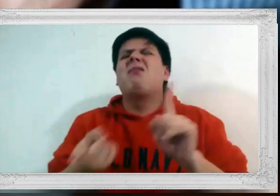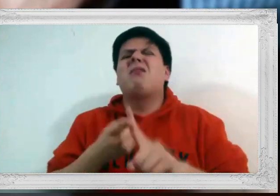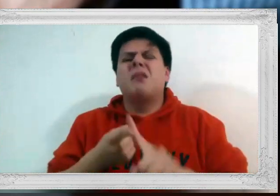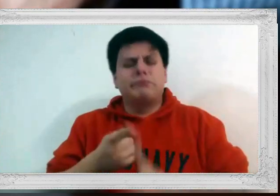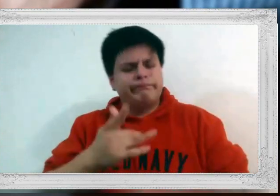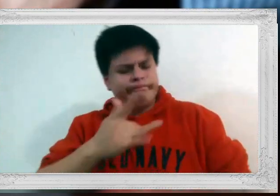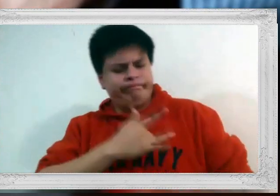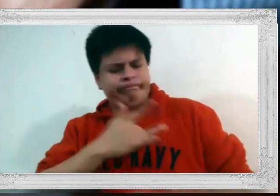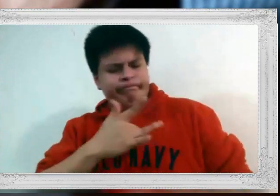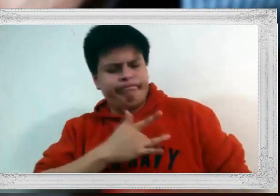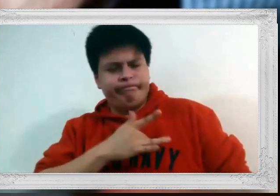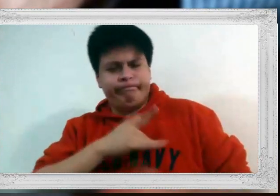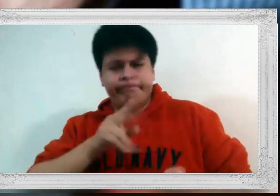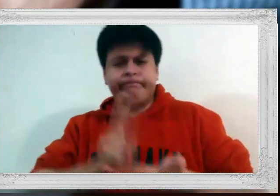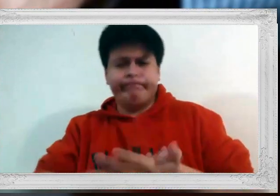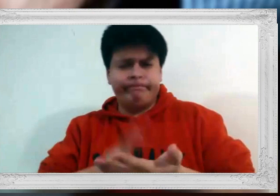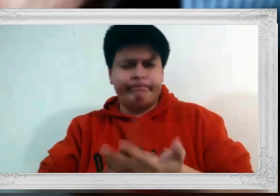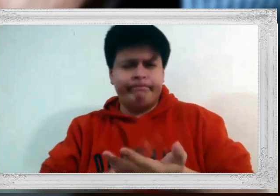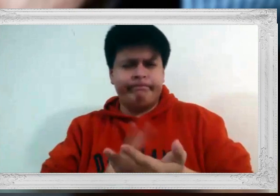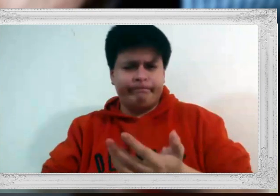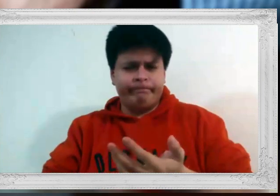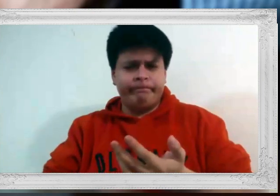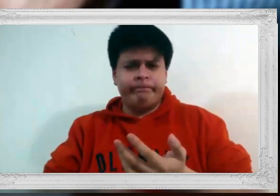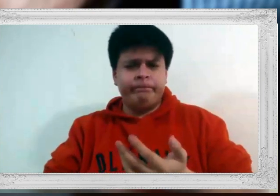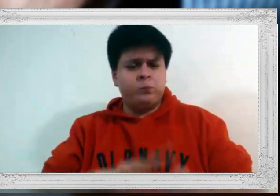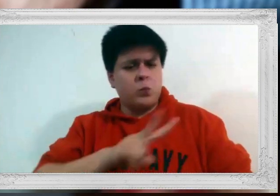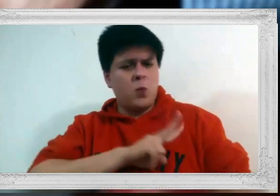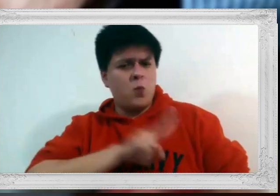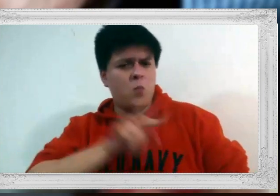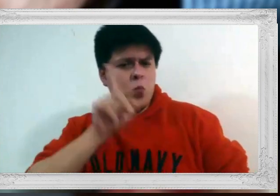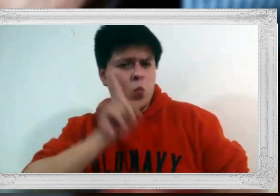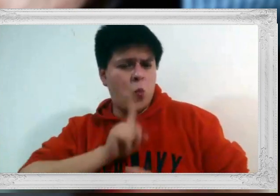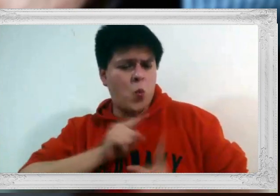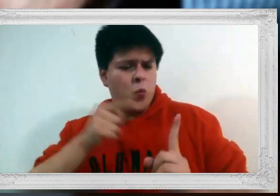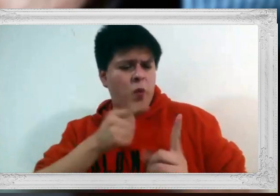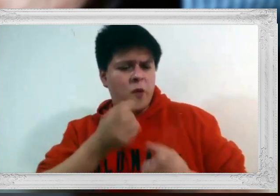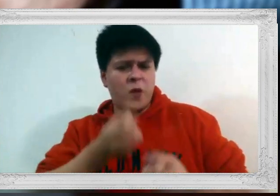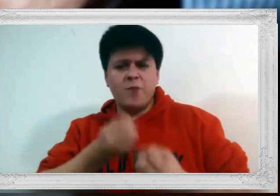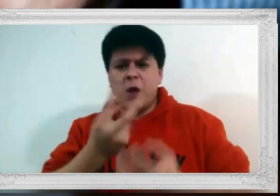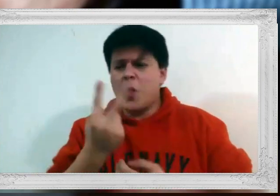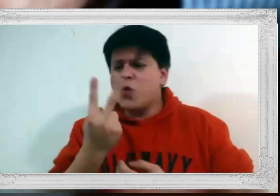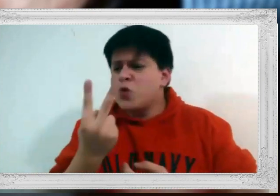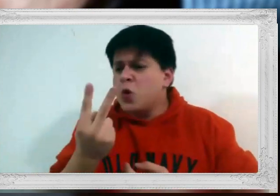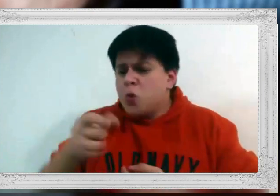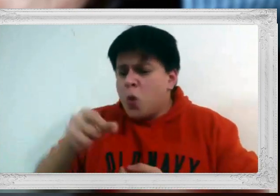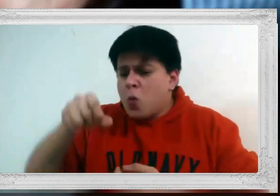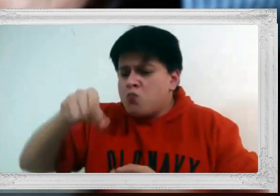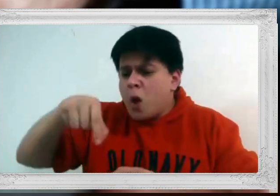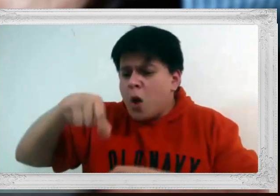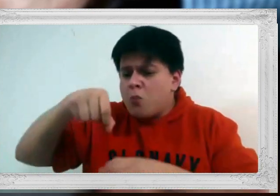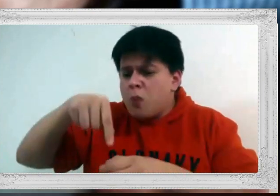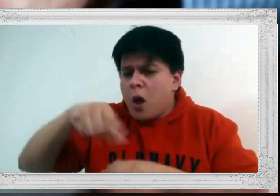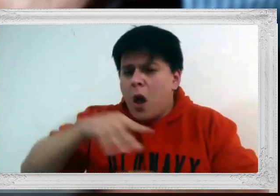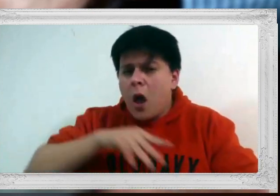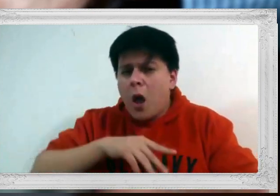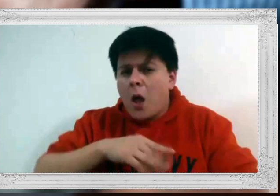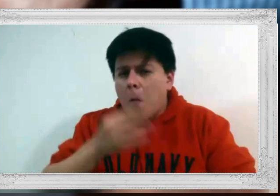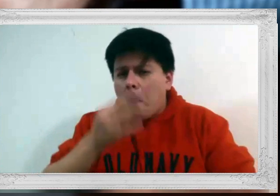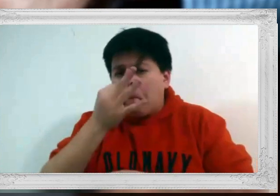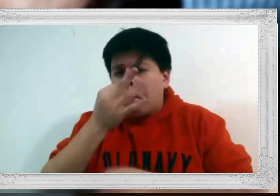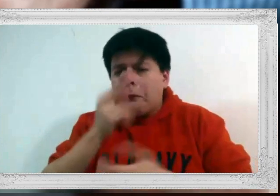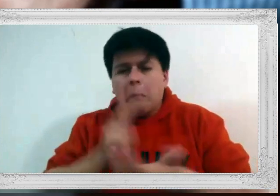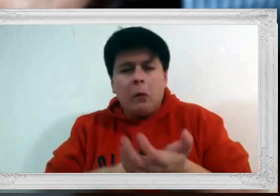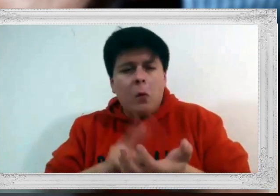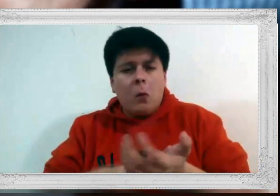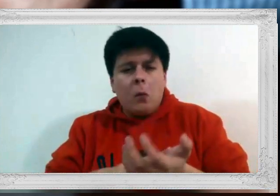La viuda del Evangelio depositó en el tesoro del templo 2 monedas de poco valor y superó los